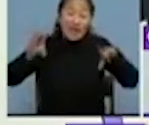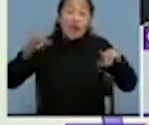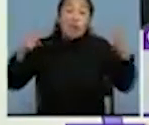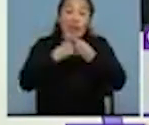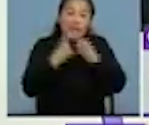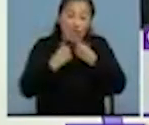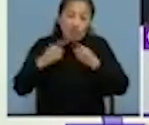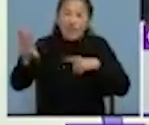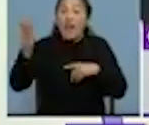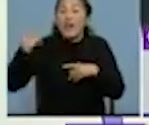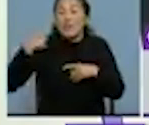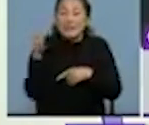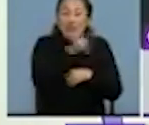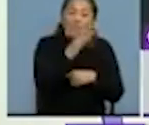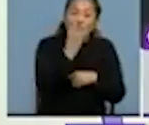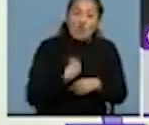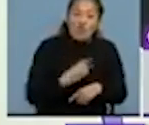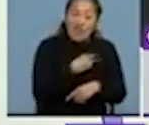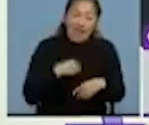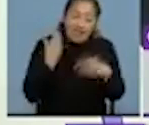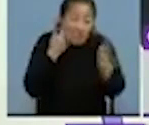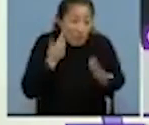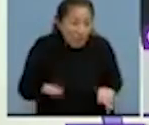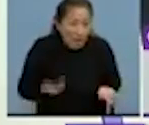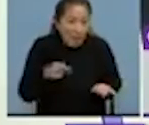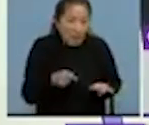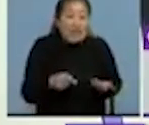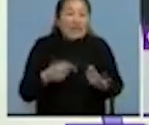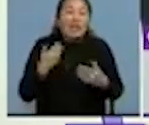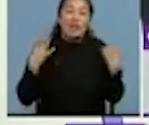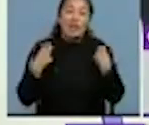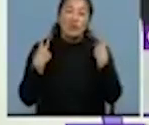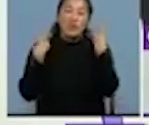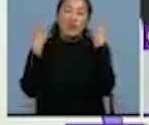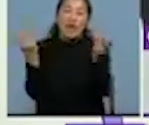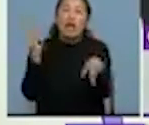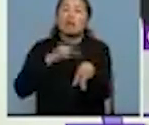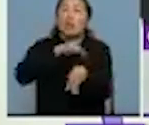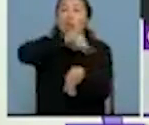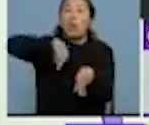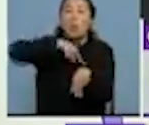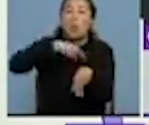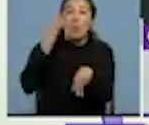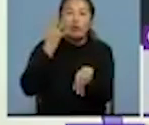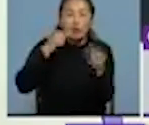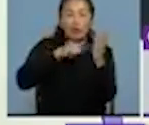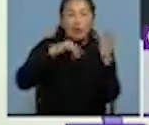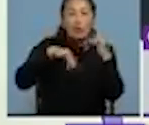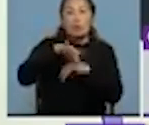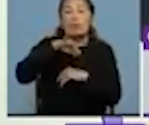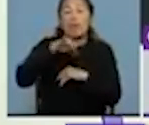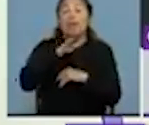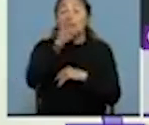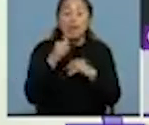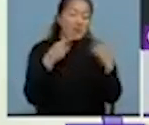Allá en Isla, la localidad, tenemos que viajar aproximadamente 4 horas desde Moscú. Bueno,